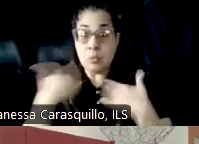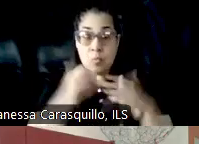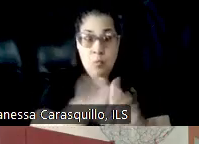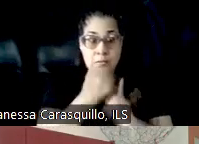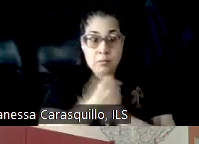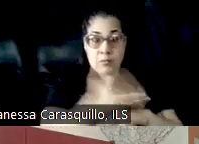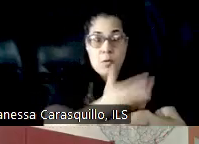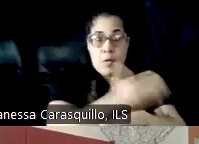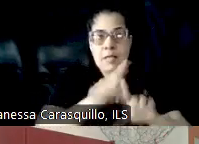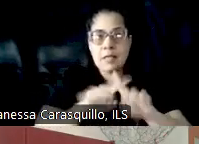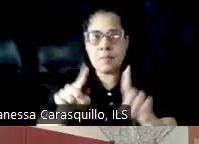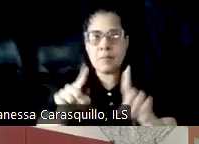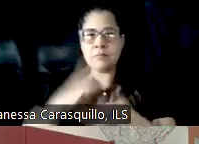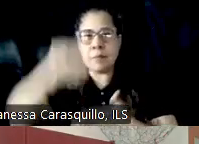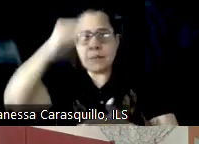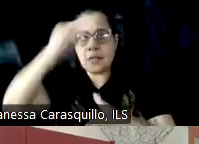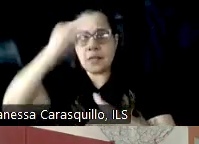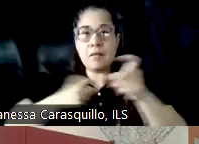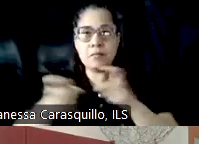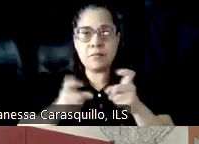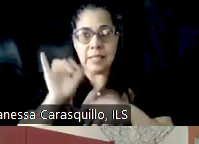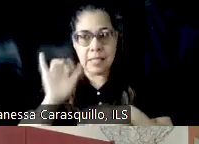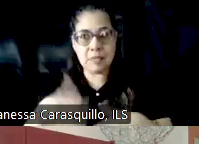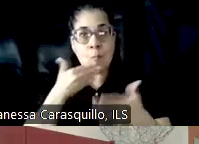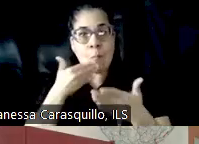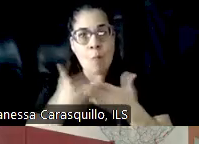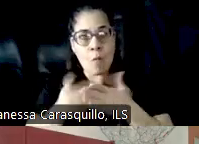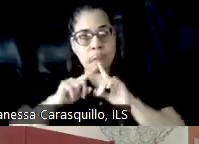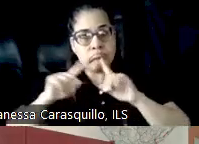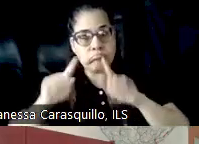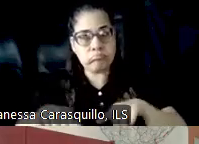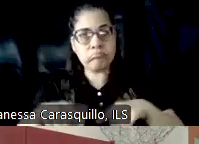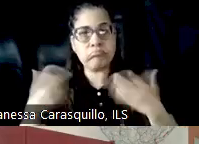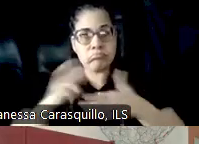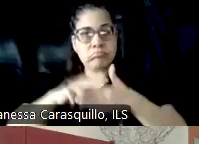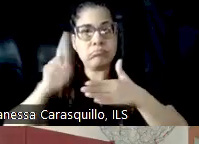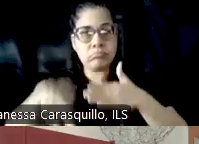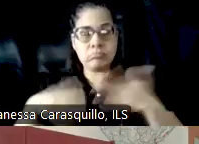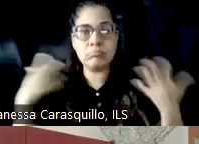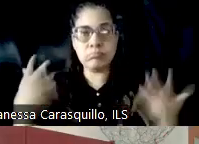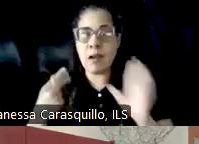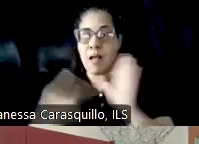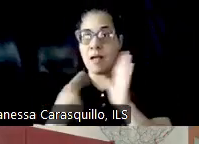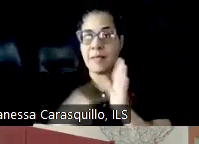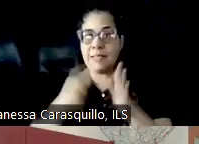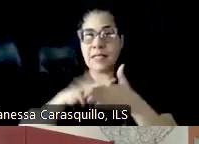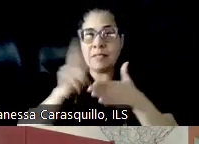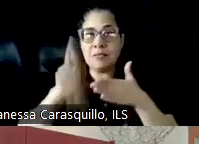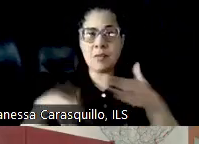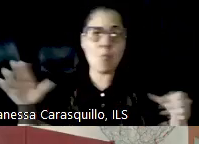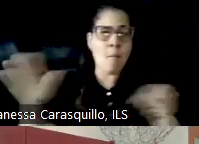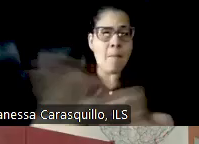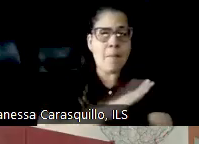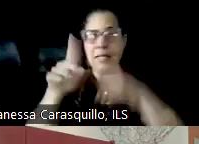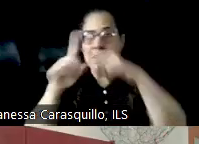Pues eso es una muy buena respuesta. Hay veces que la respuesta no es absoluta, pero disminuye